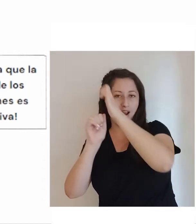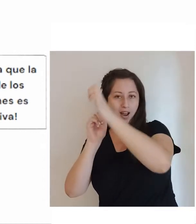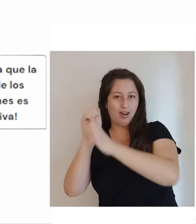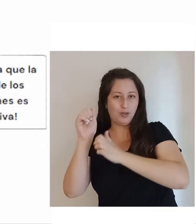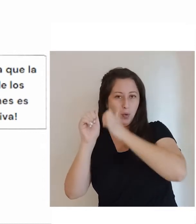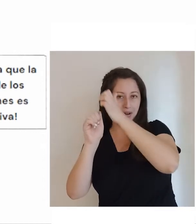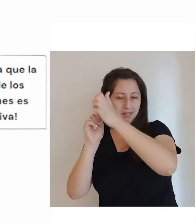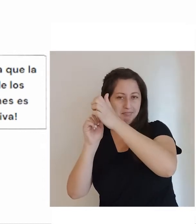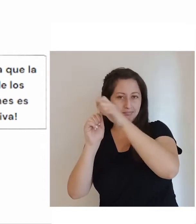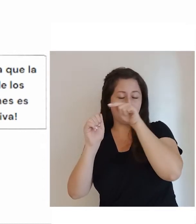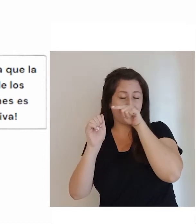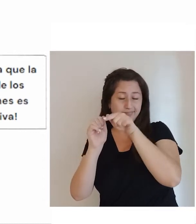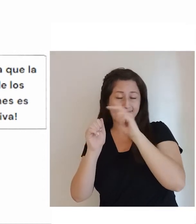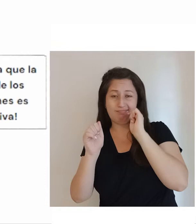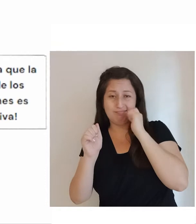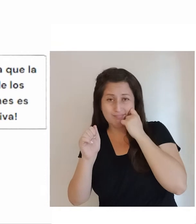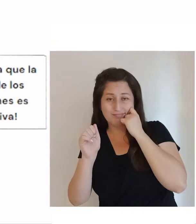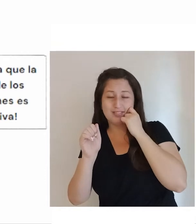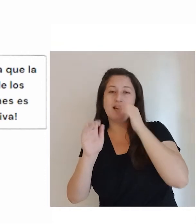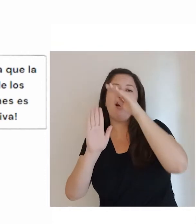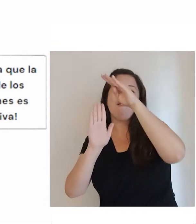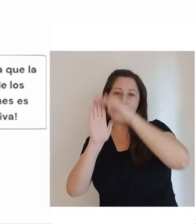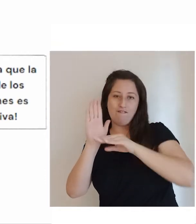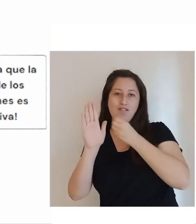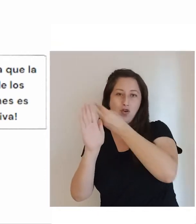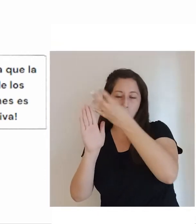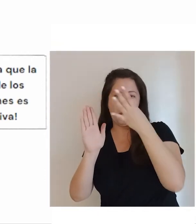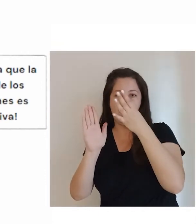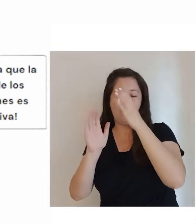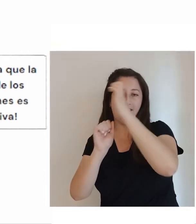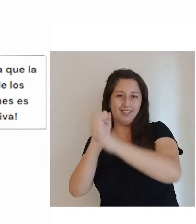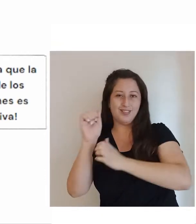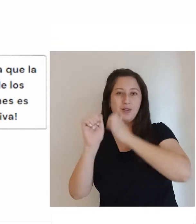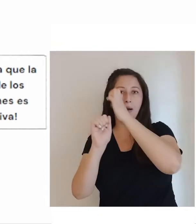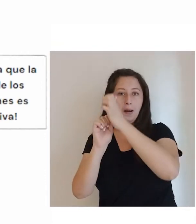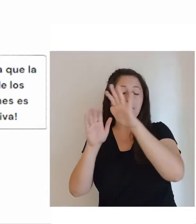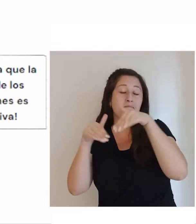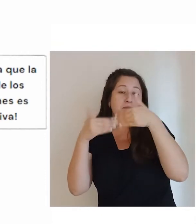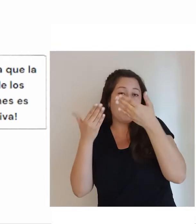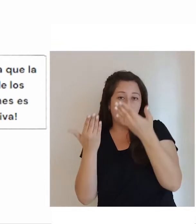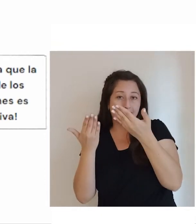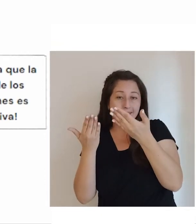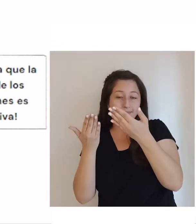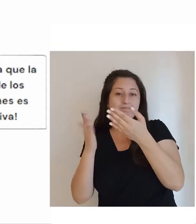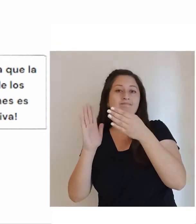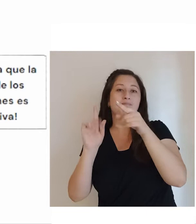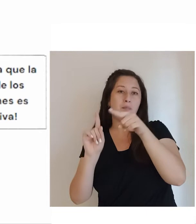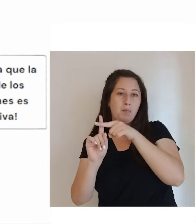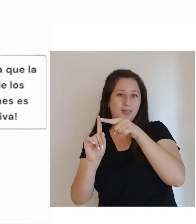densidad electrónica. En otras palabras, menor densidad de electrones y en